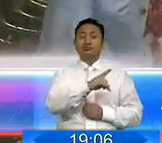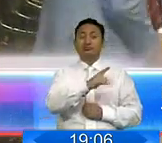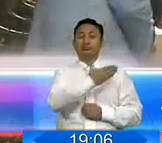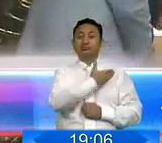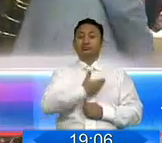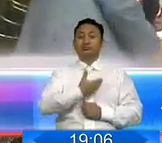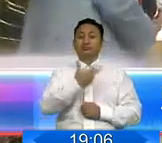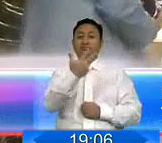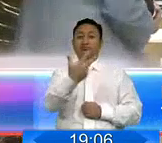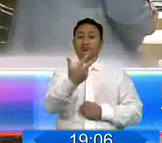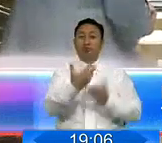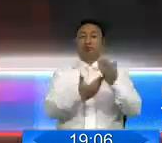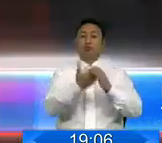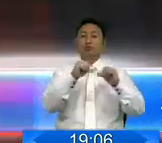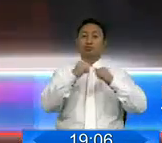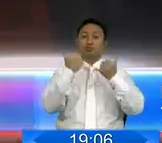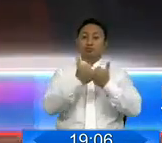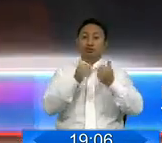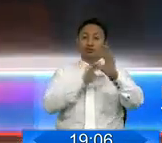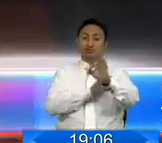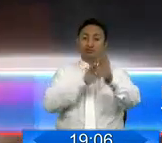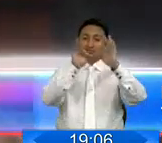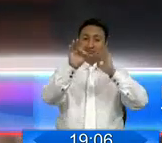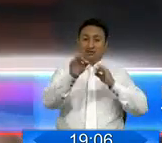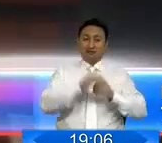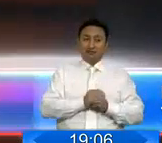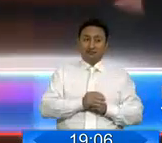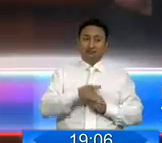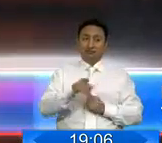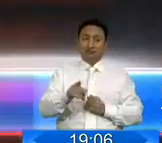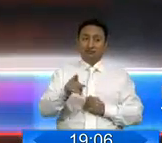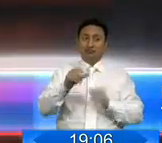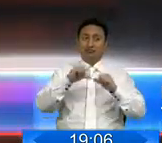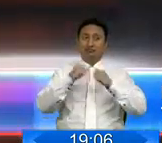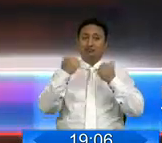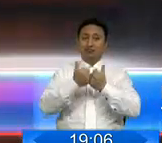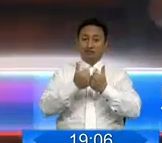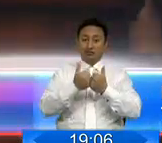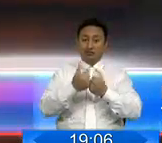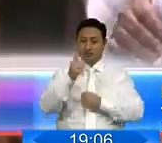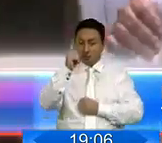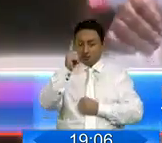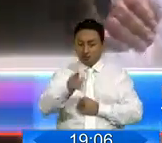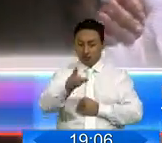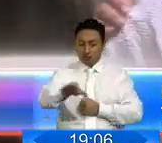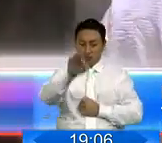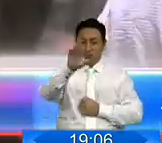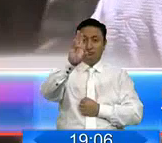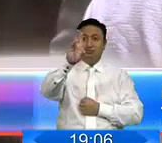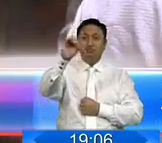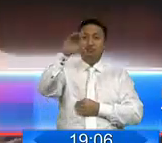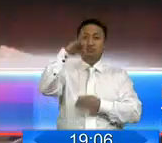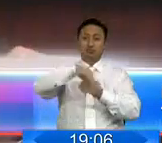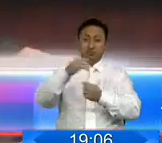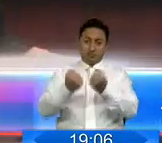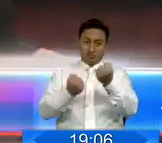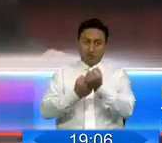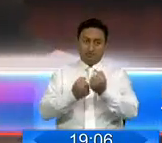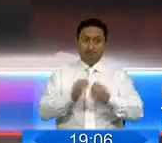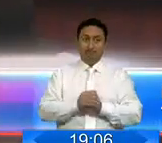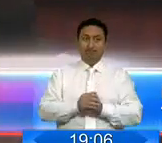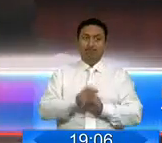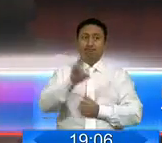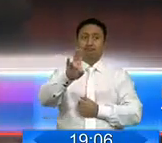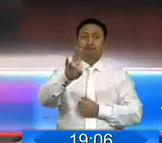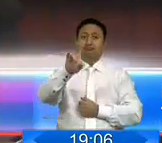para elegir al sucesor de Glass, de la cual fue designada por el Poder Legislativo Vicuña, con 70 votos a favor. El 7 de